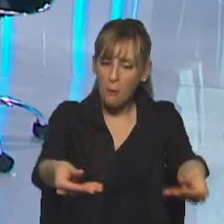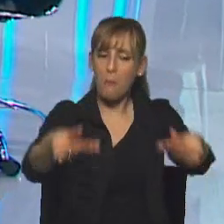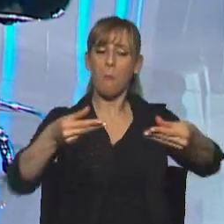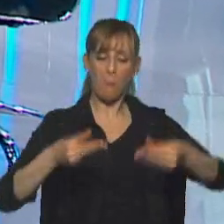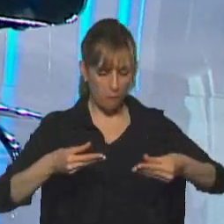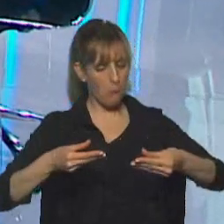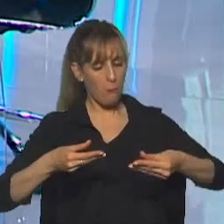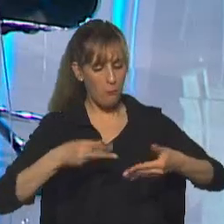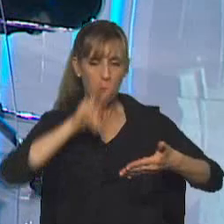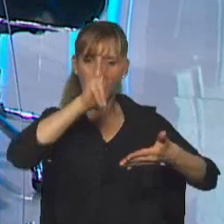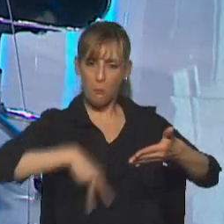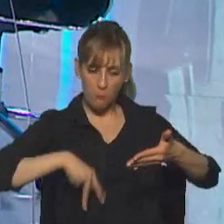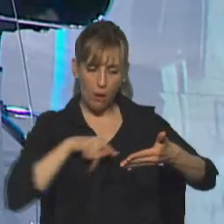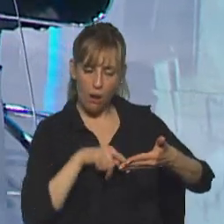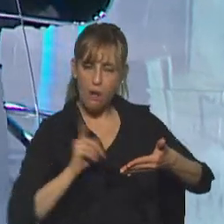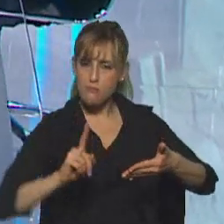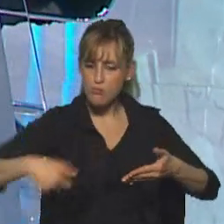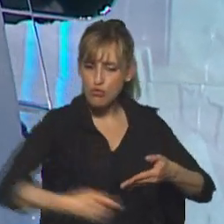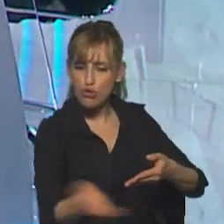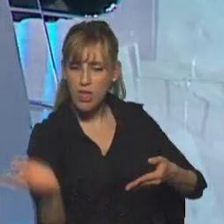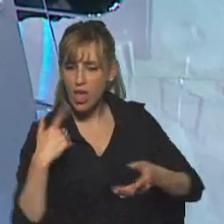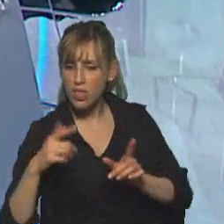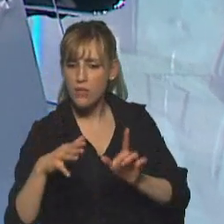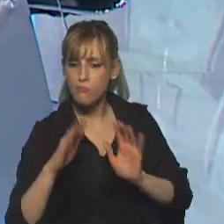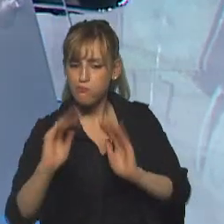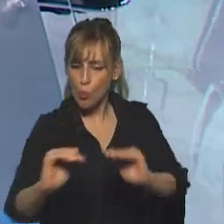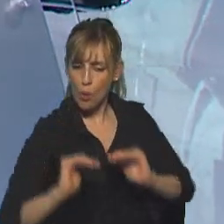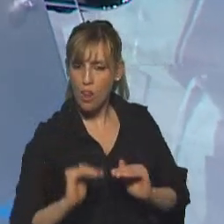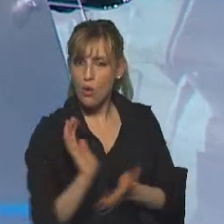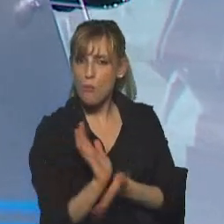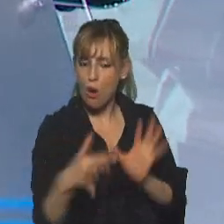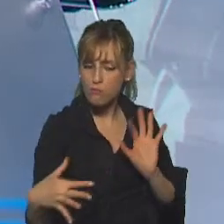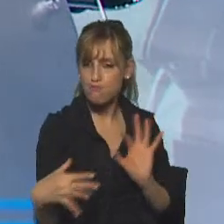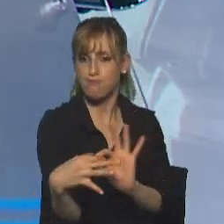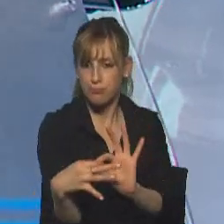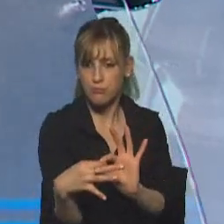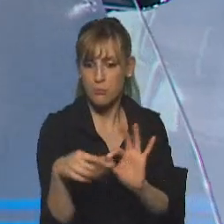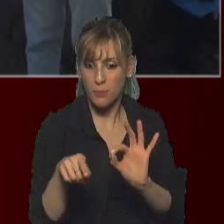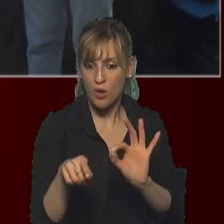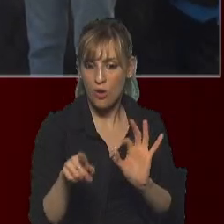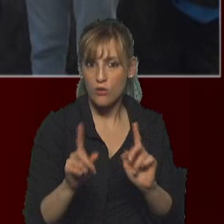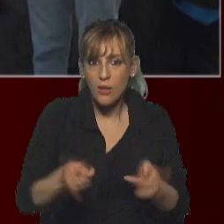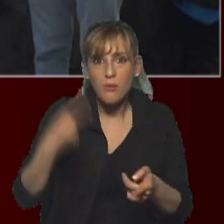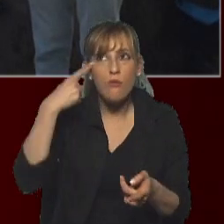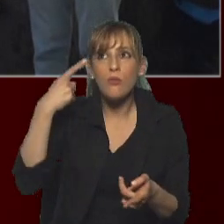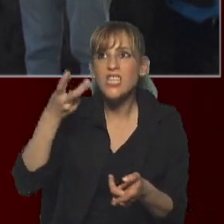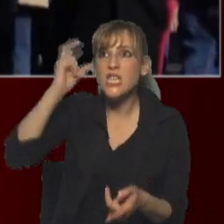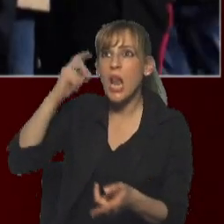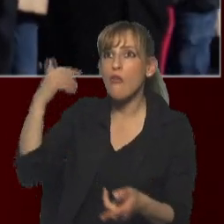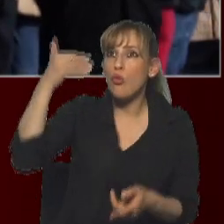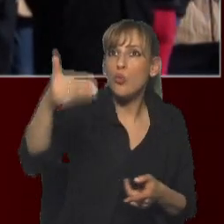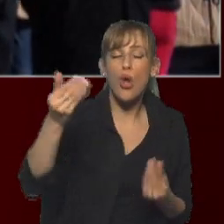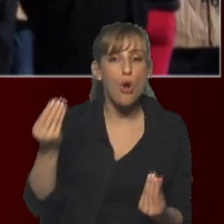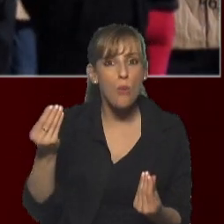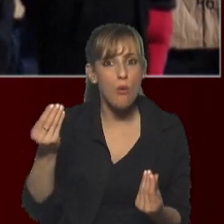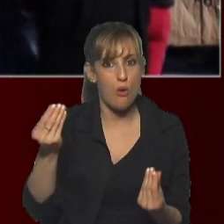demandas sociales, a la realidad del país, pero también una propuesta que nos permitía mirar el futuro de Chile, ¿no?, con las tendencias que hoy